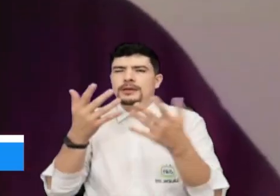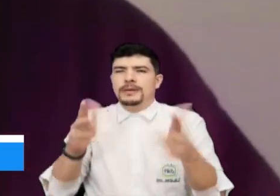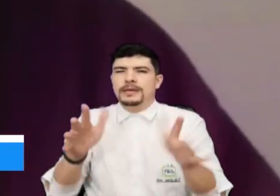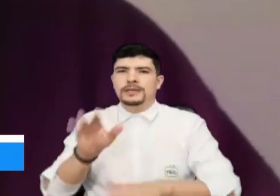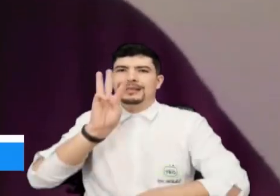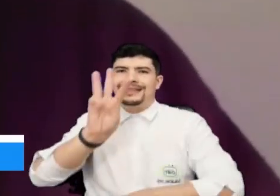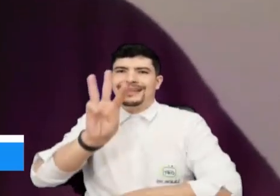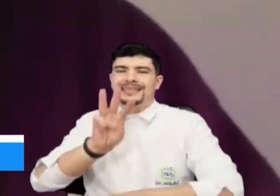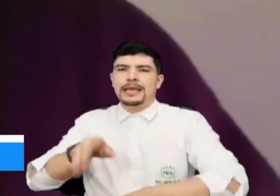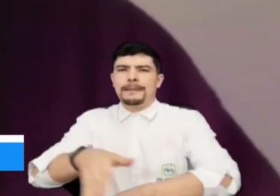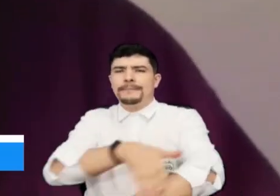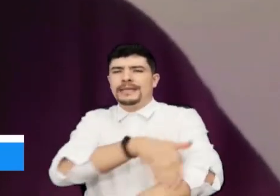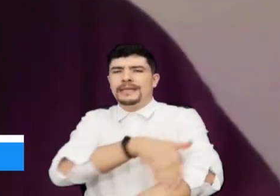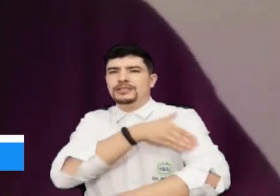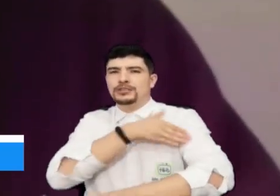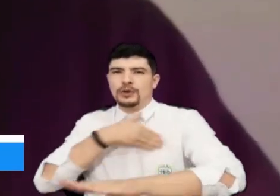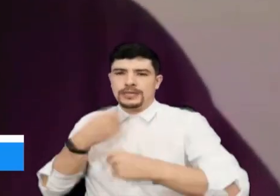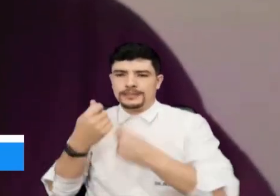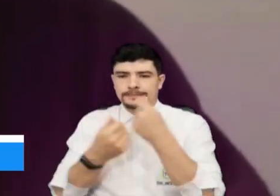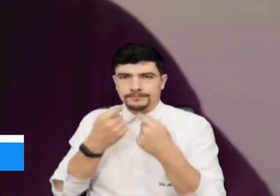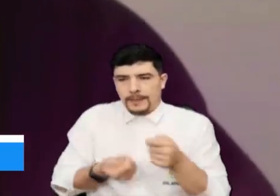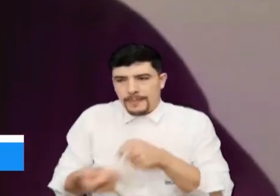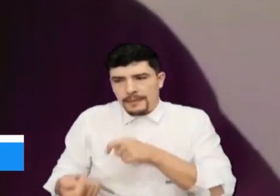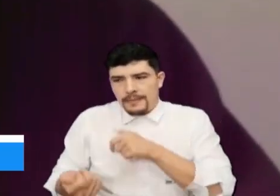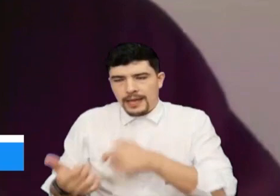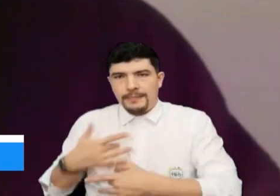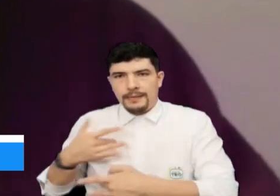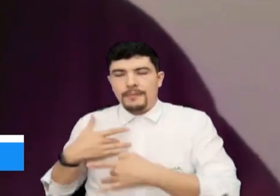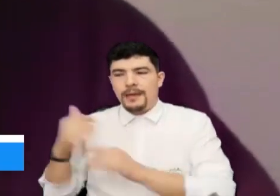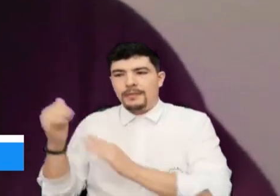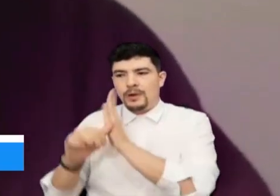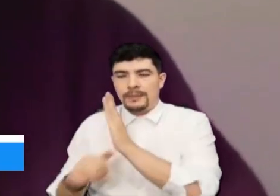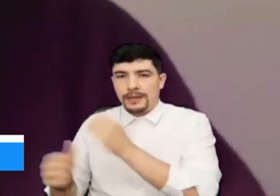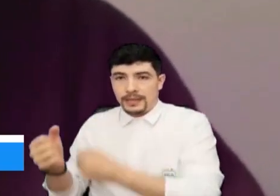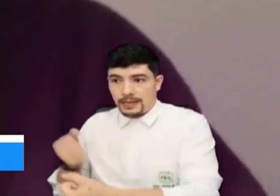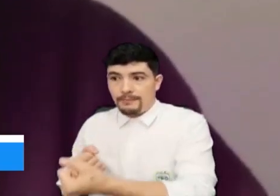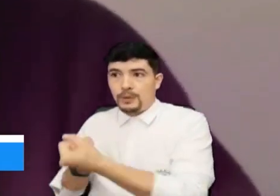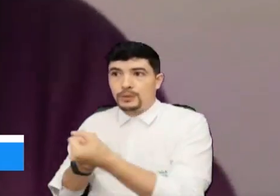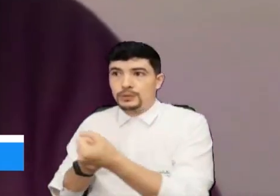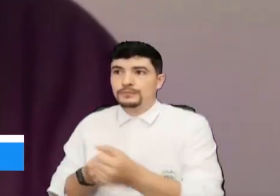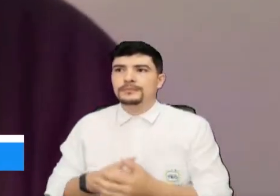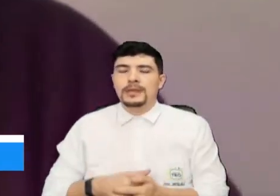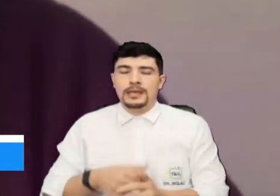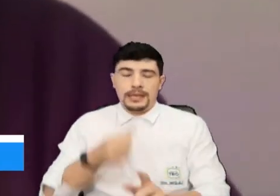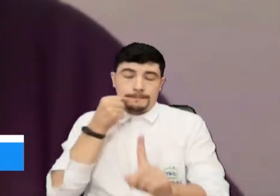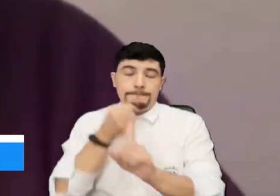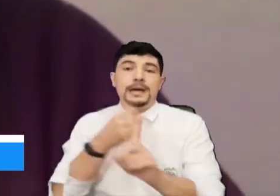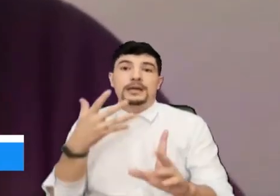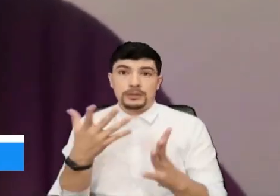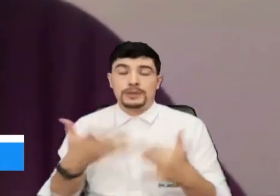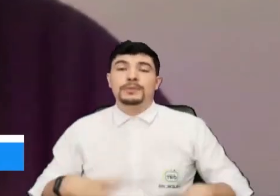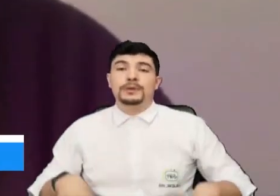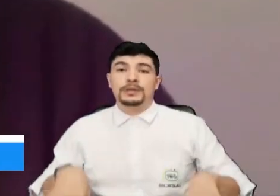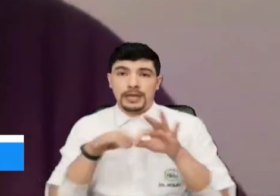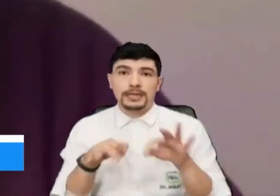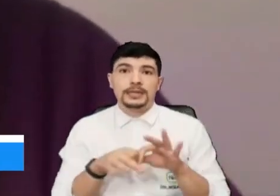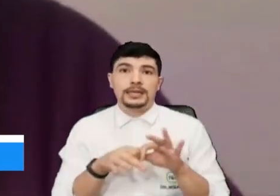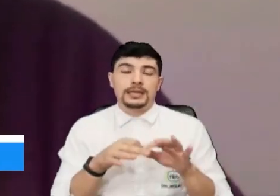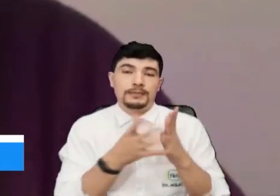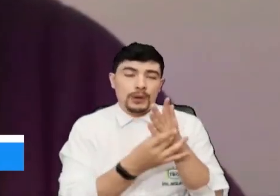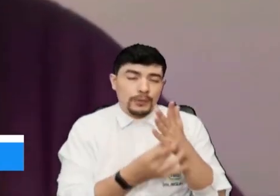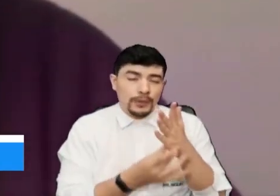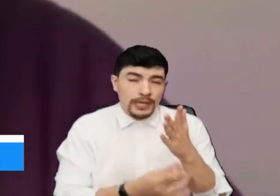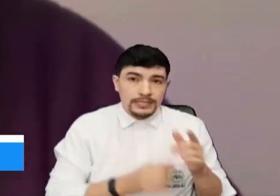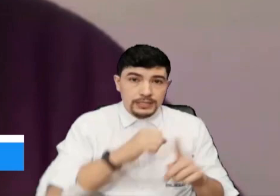dedicar a estos programas. Tienen un impacto muy significativo en pobreza. Hemos hecho análisis con el Banco Mundial, en